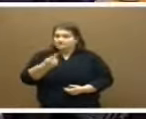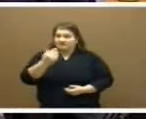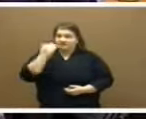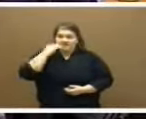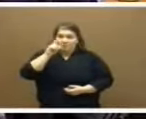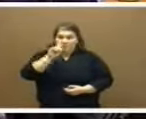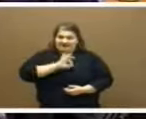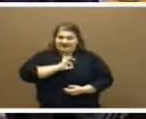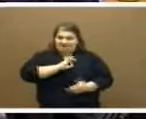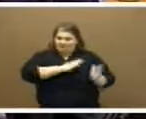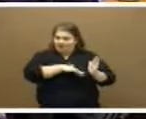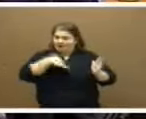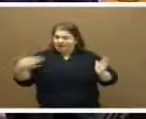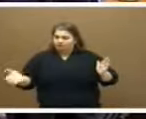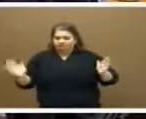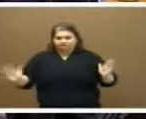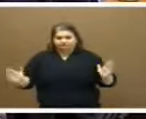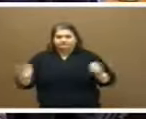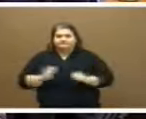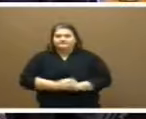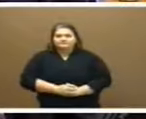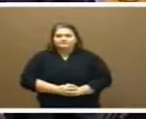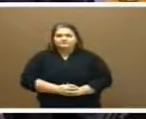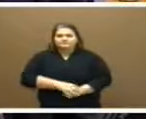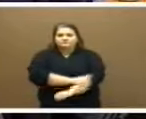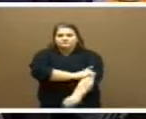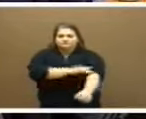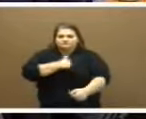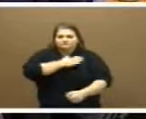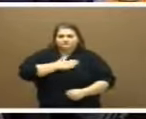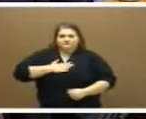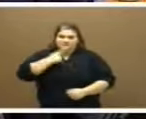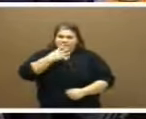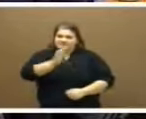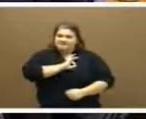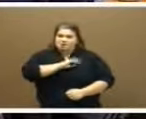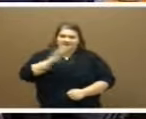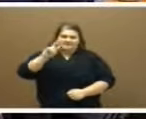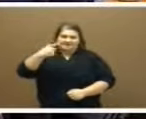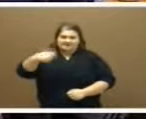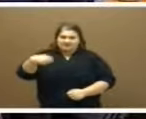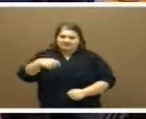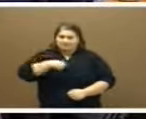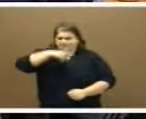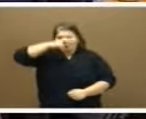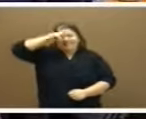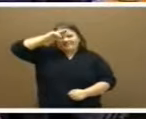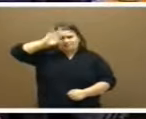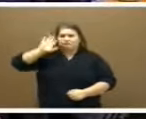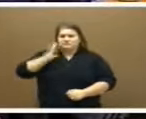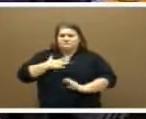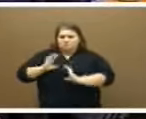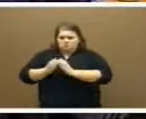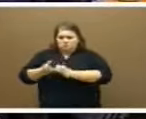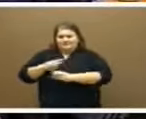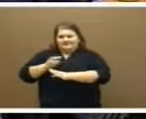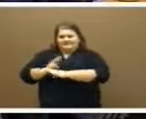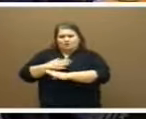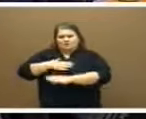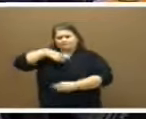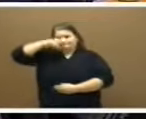día 1 de enero de este año. Yo quiero manifestarle, señora vicepresidenta, mi preocupación y la de mi grupo